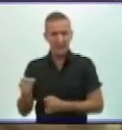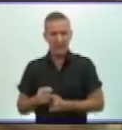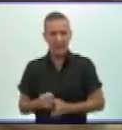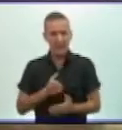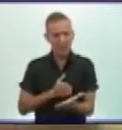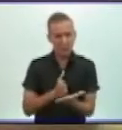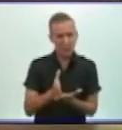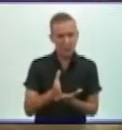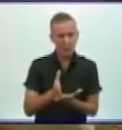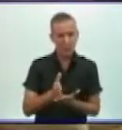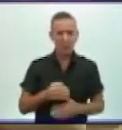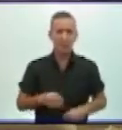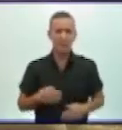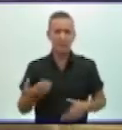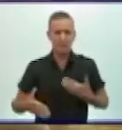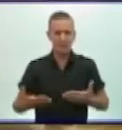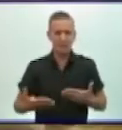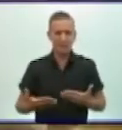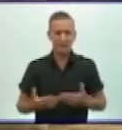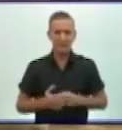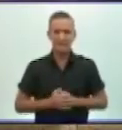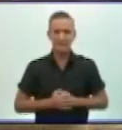actividad.